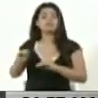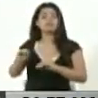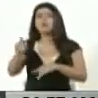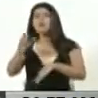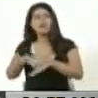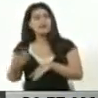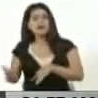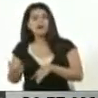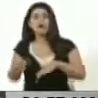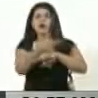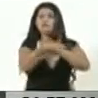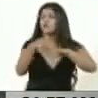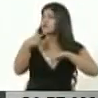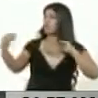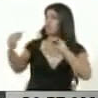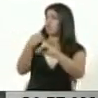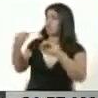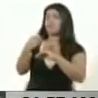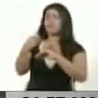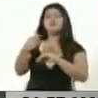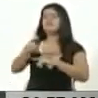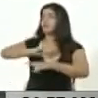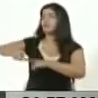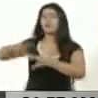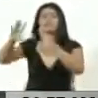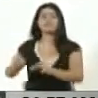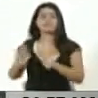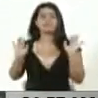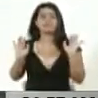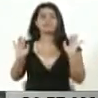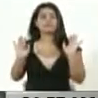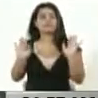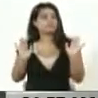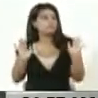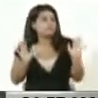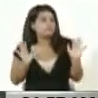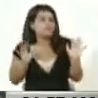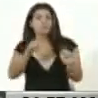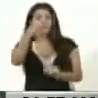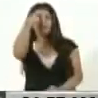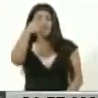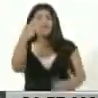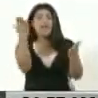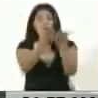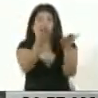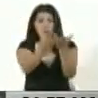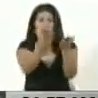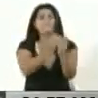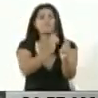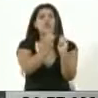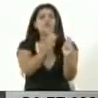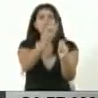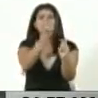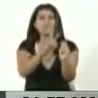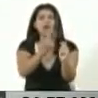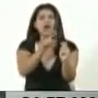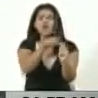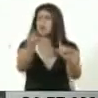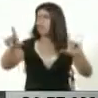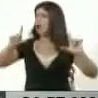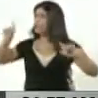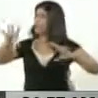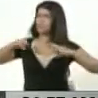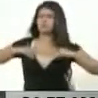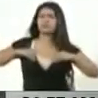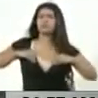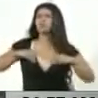directo. No, yo veo cosas como que el Colegio de Periodistas Venezolanos, ¿verdad?, que salió corriendo a pronunciarse en defensa de CNN, en aquel